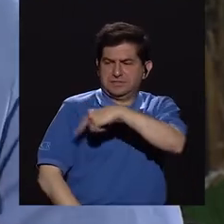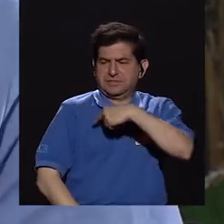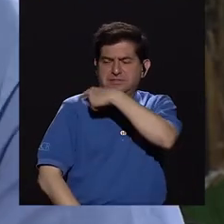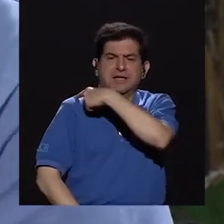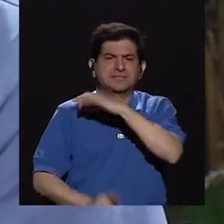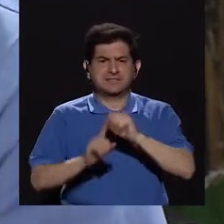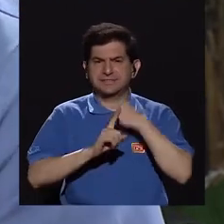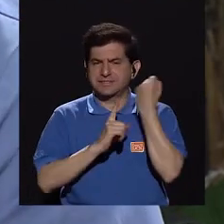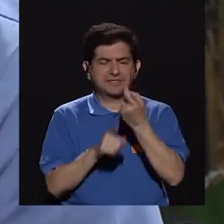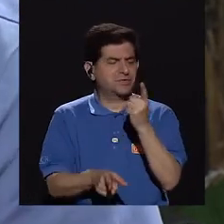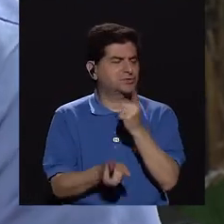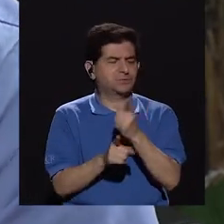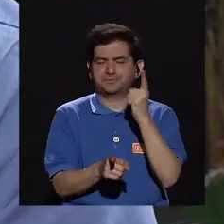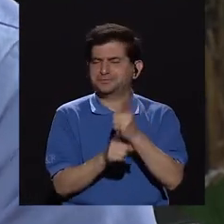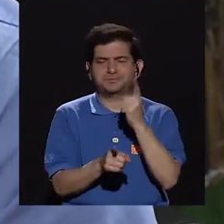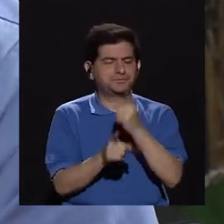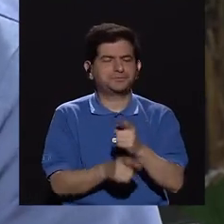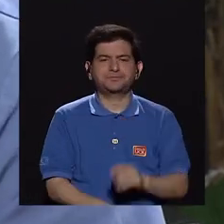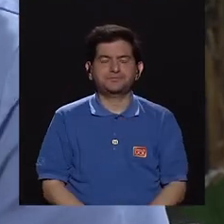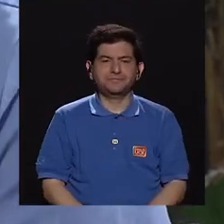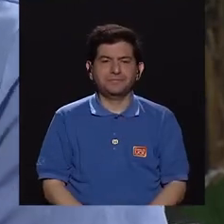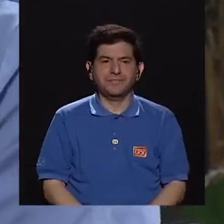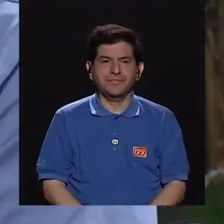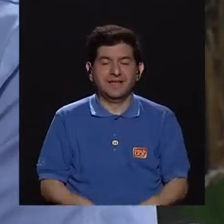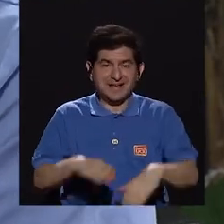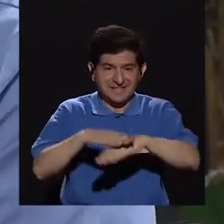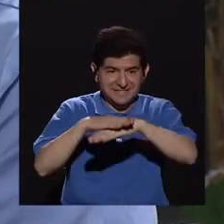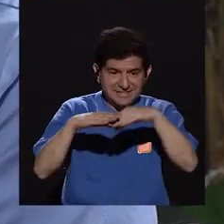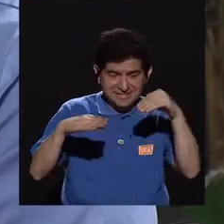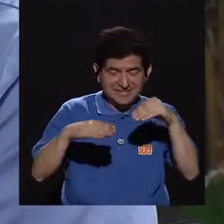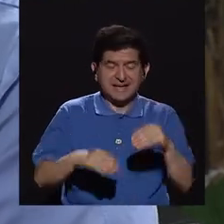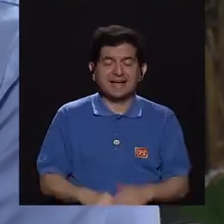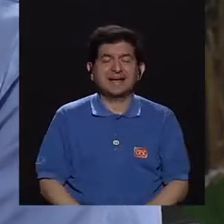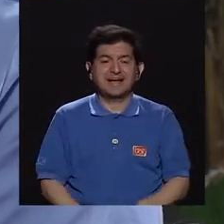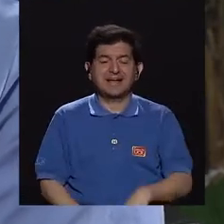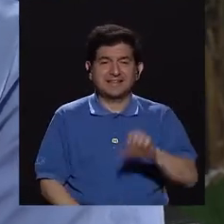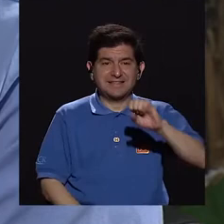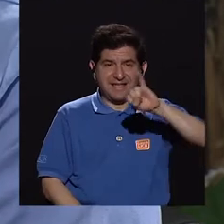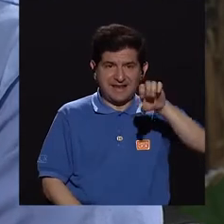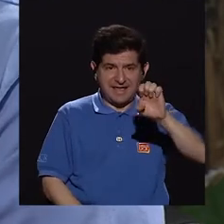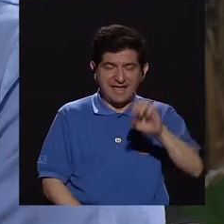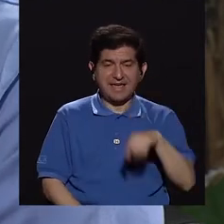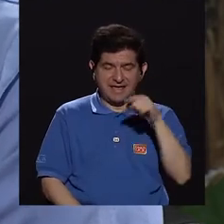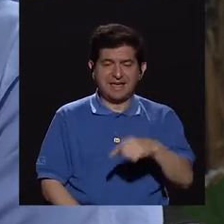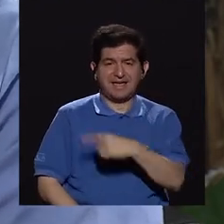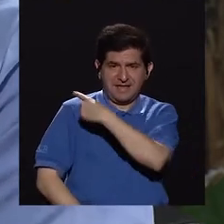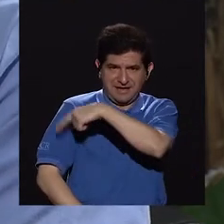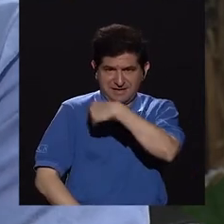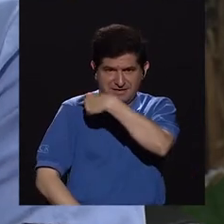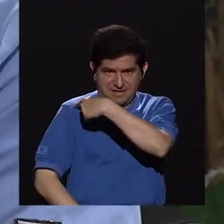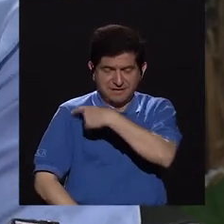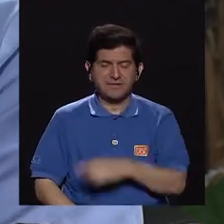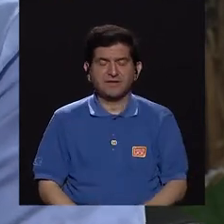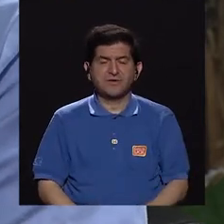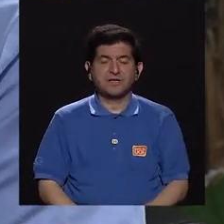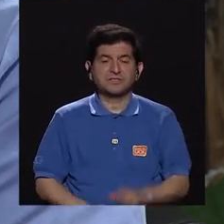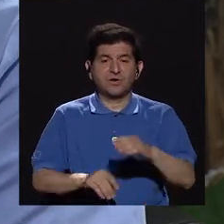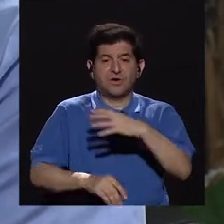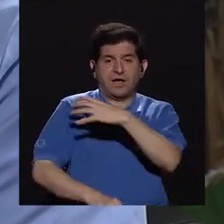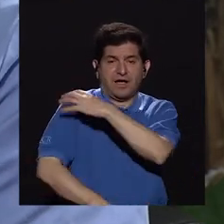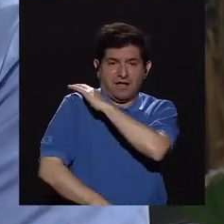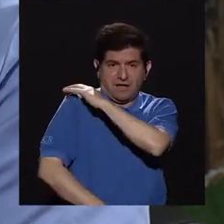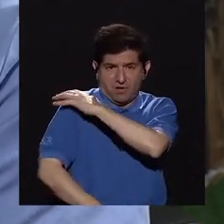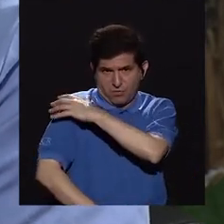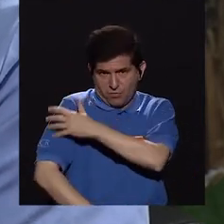manera que no es la recomendable. Sacar del eje la articulación implica que los tejidos que mantienen esa